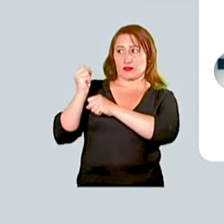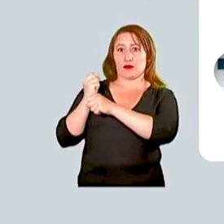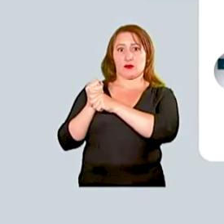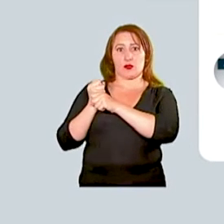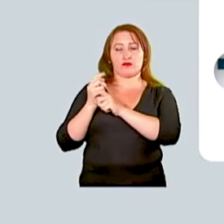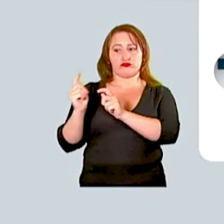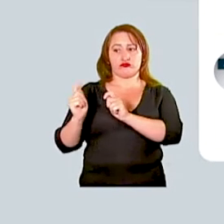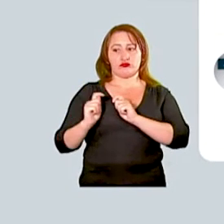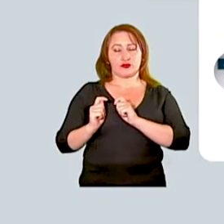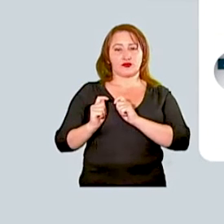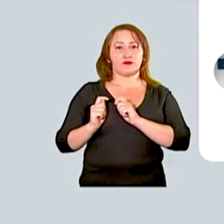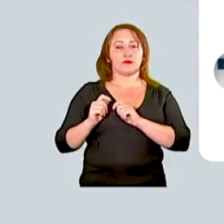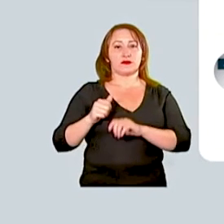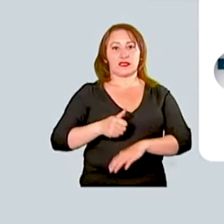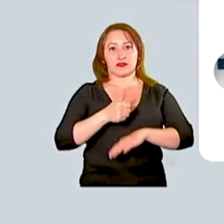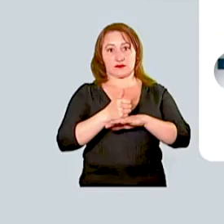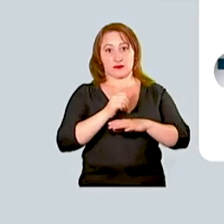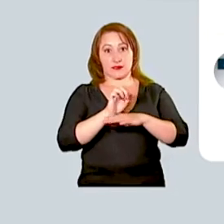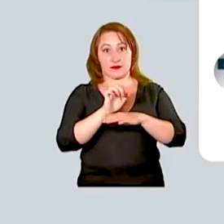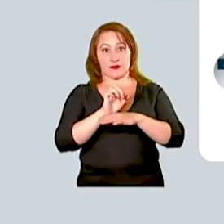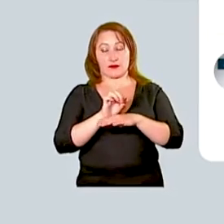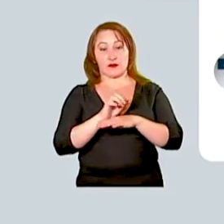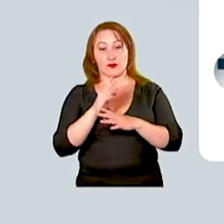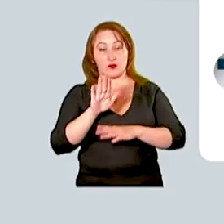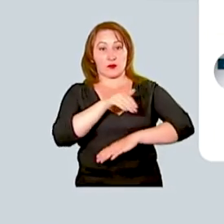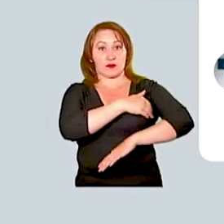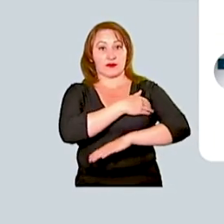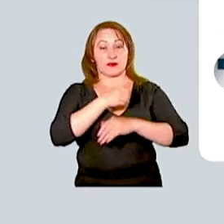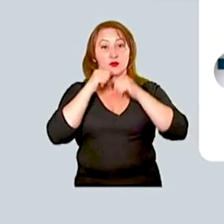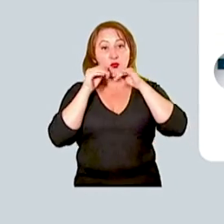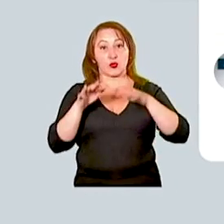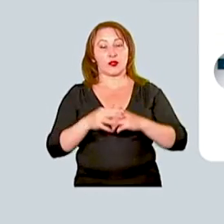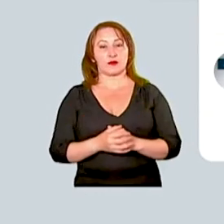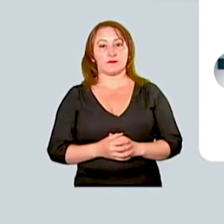la asumimos la dirección de esta entidad y del Ministerio Público,